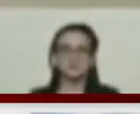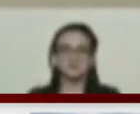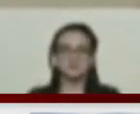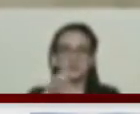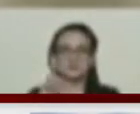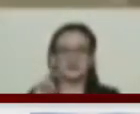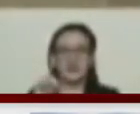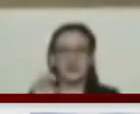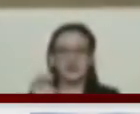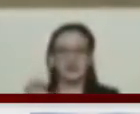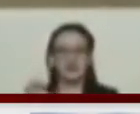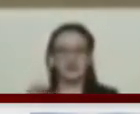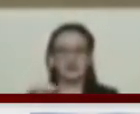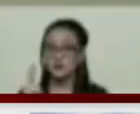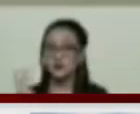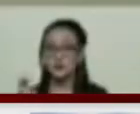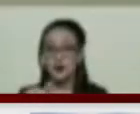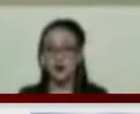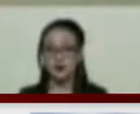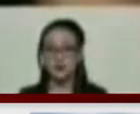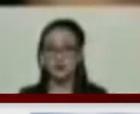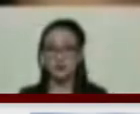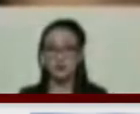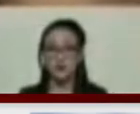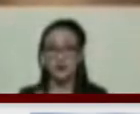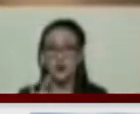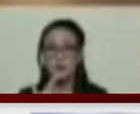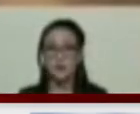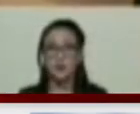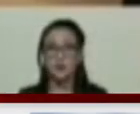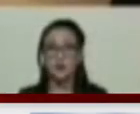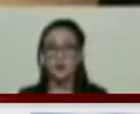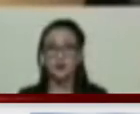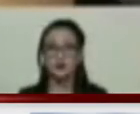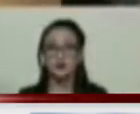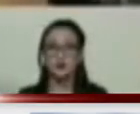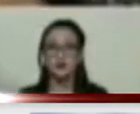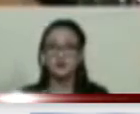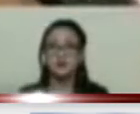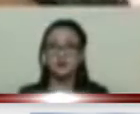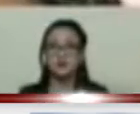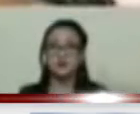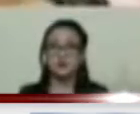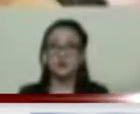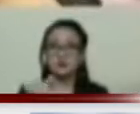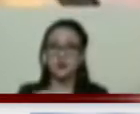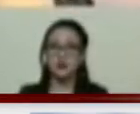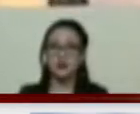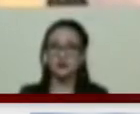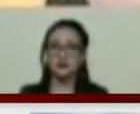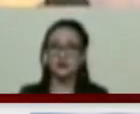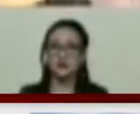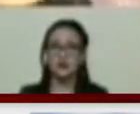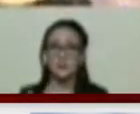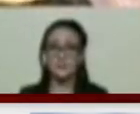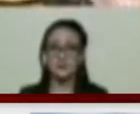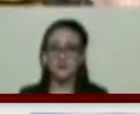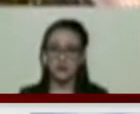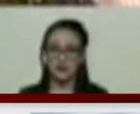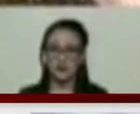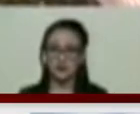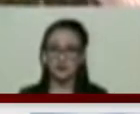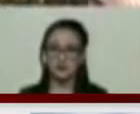se realizarán las mega elecciones se propone que se realicen de manera simultánea las elecciones para presidente de la república